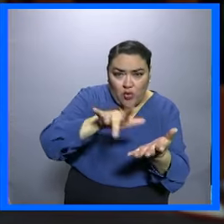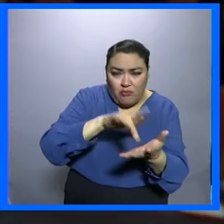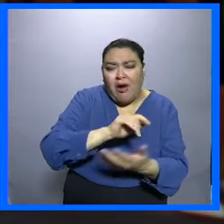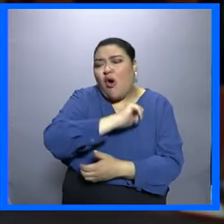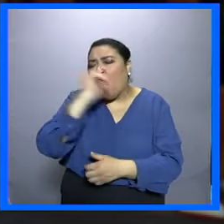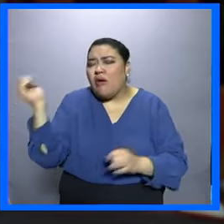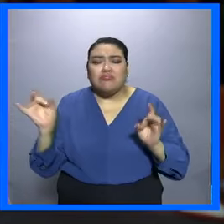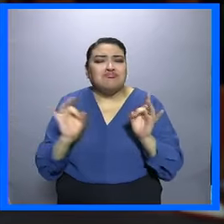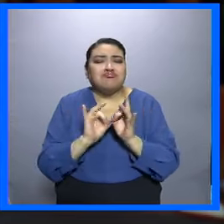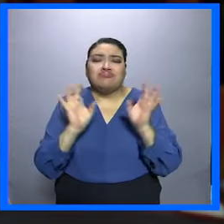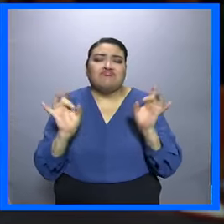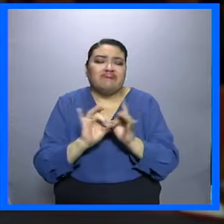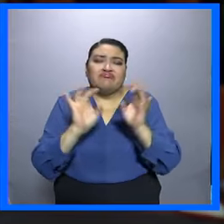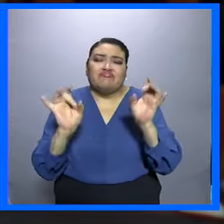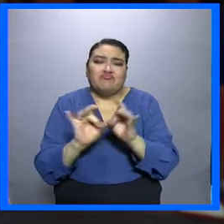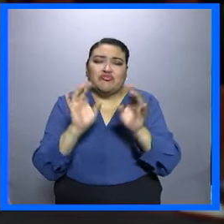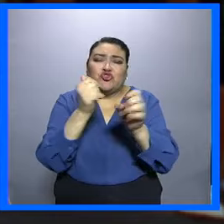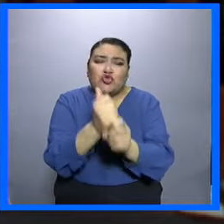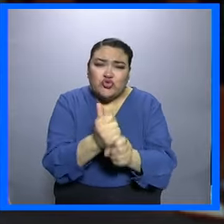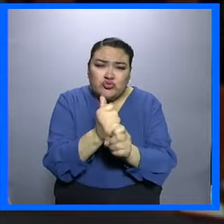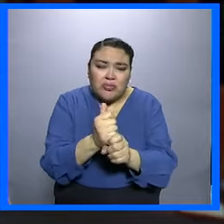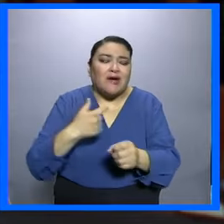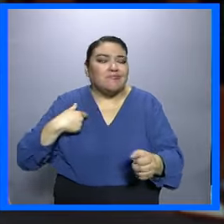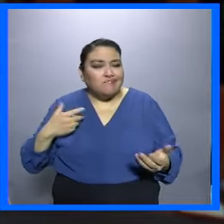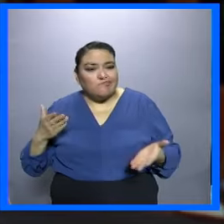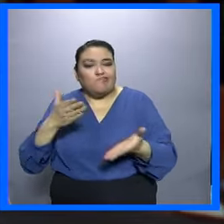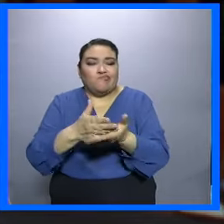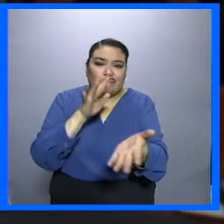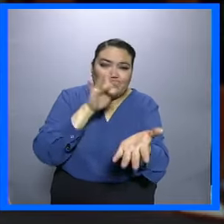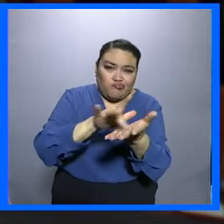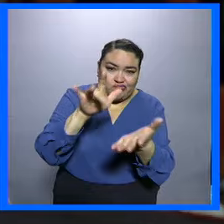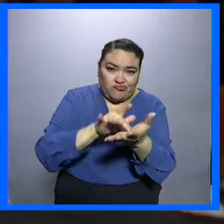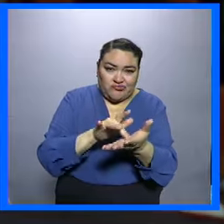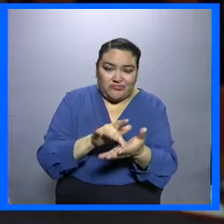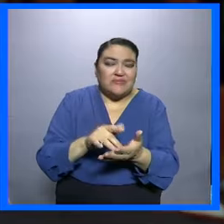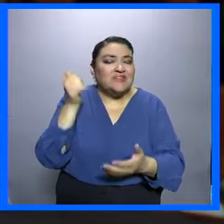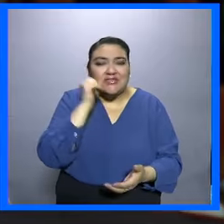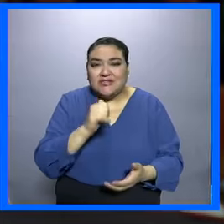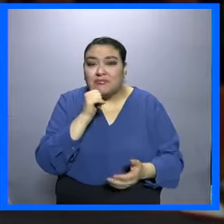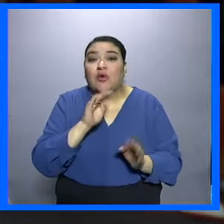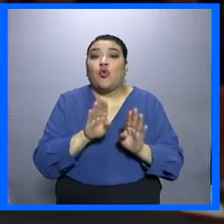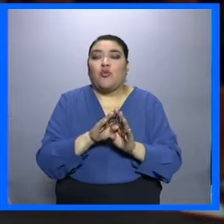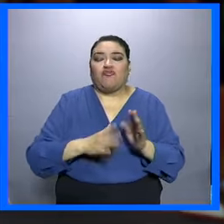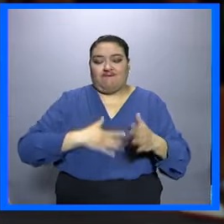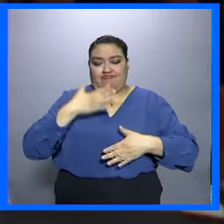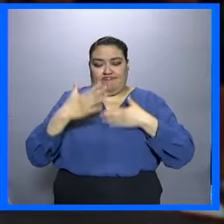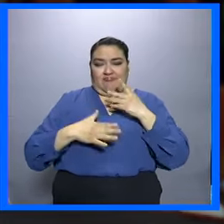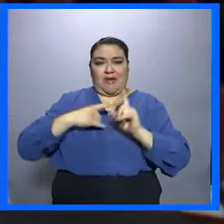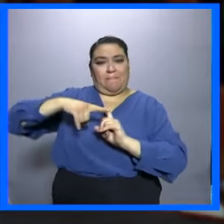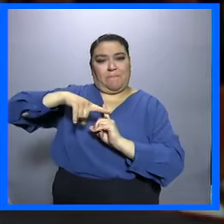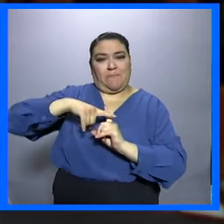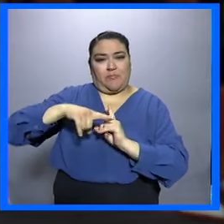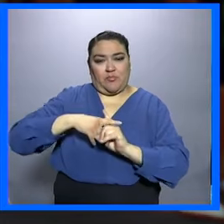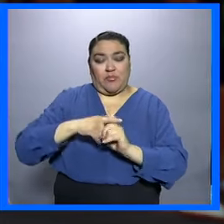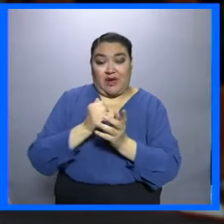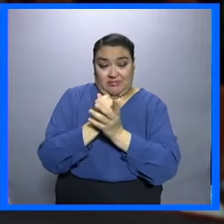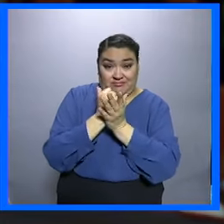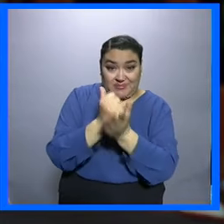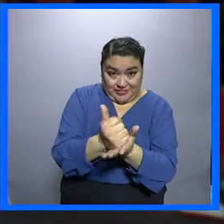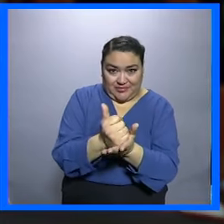muchos eventos trágicos, pero queremos siempre hacerlo desde la alegría, desde la posibilidad de